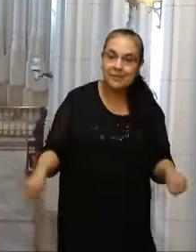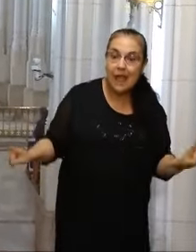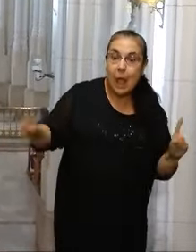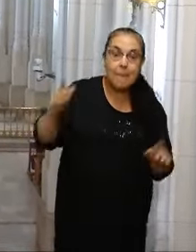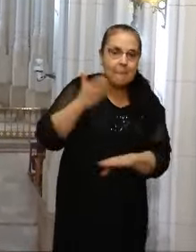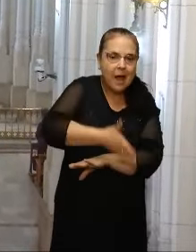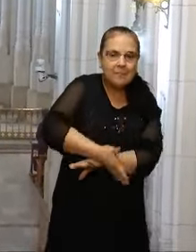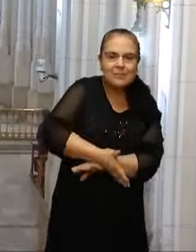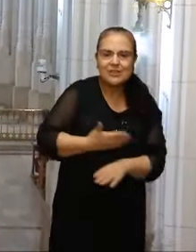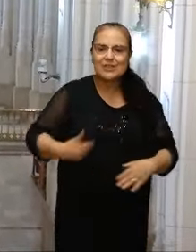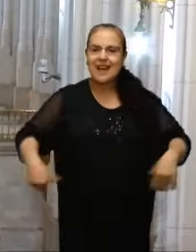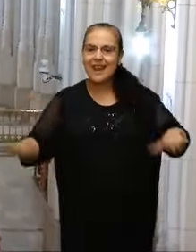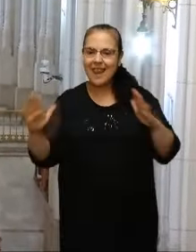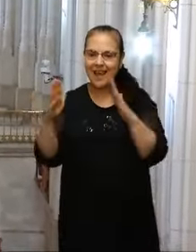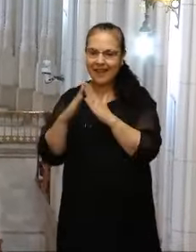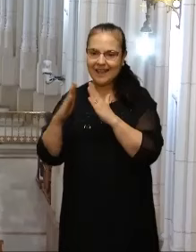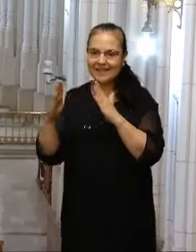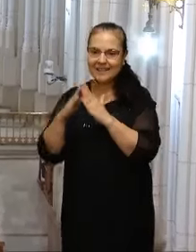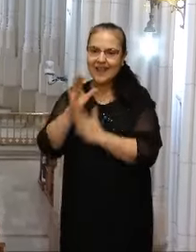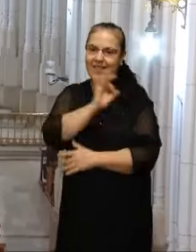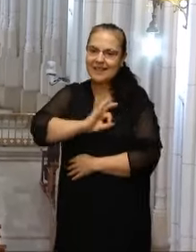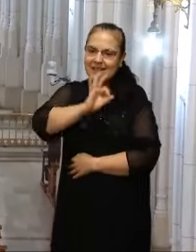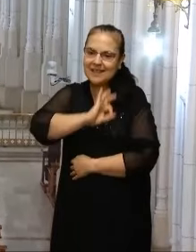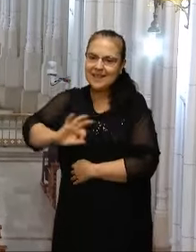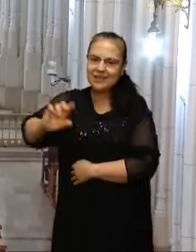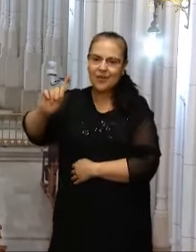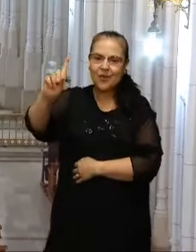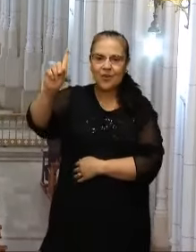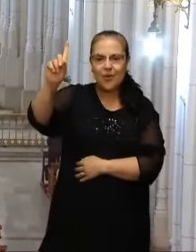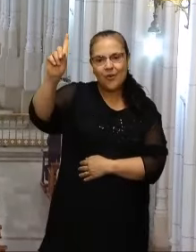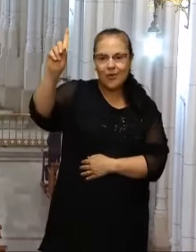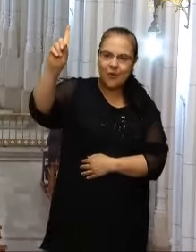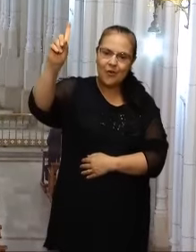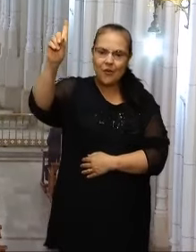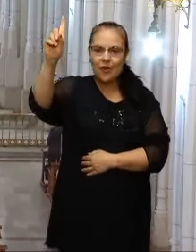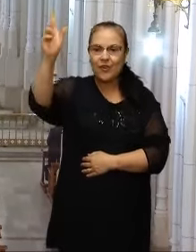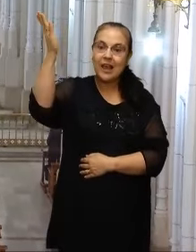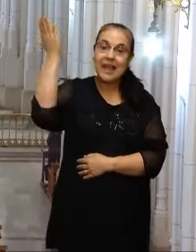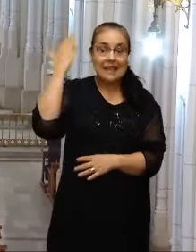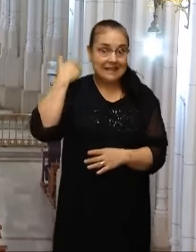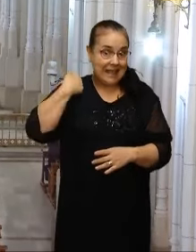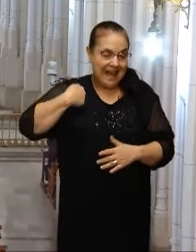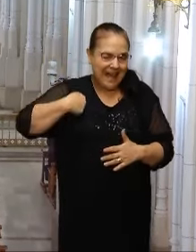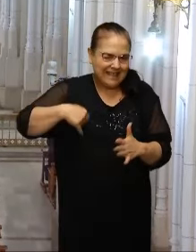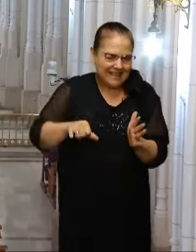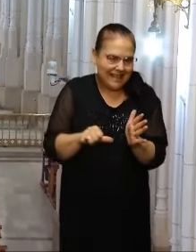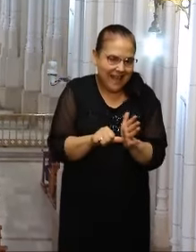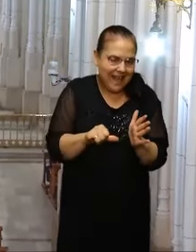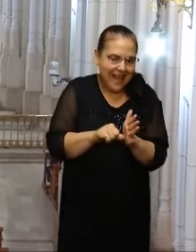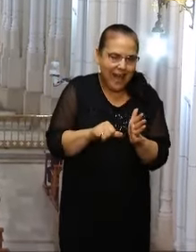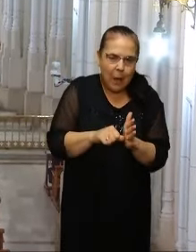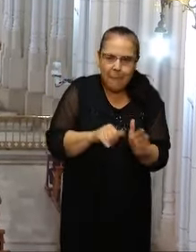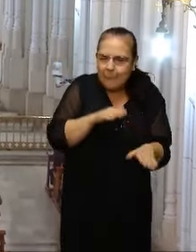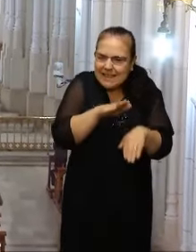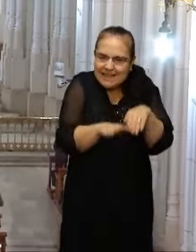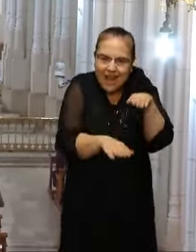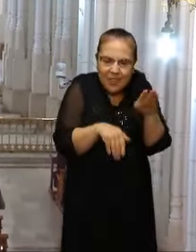cuando vamos a casa del señor Ya